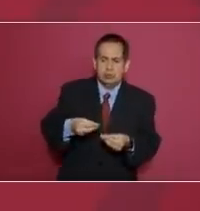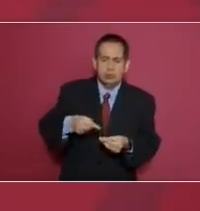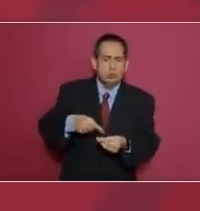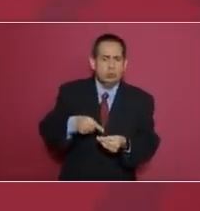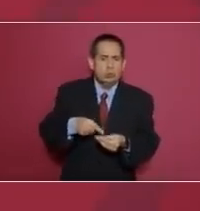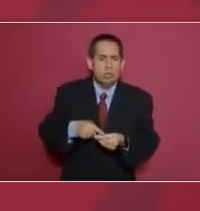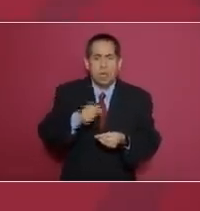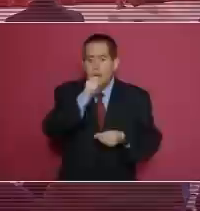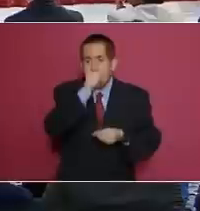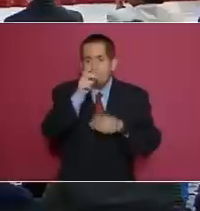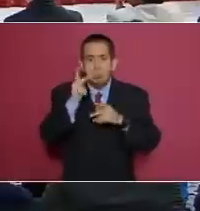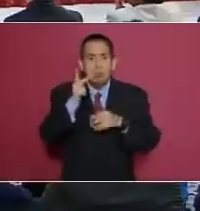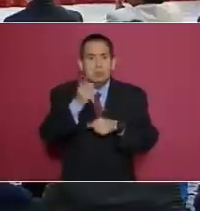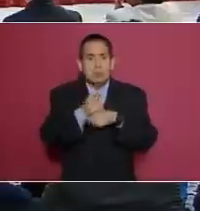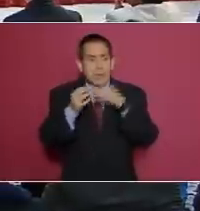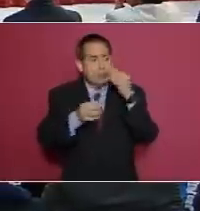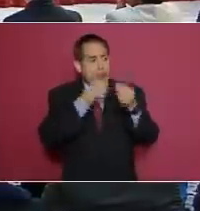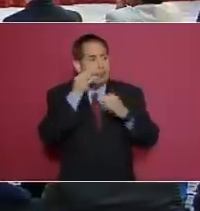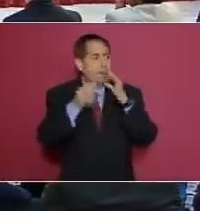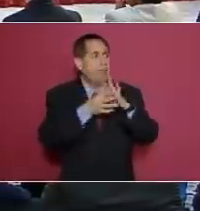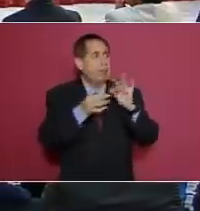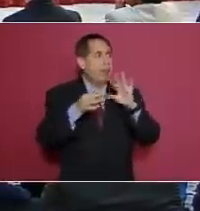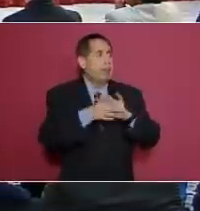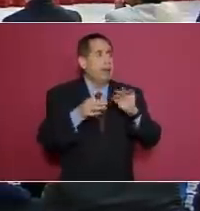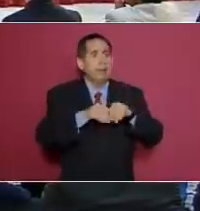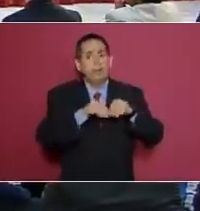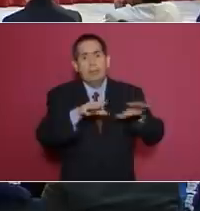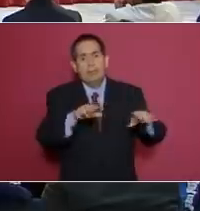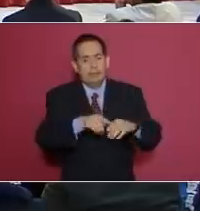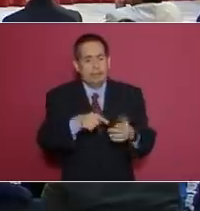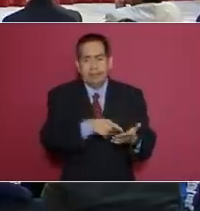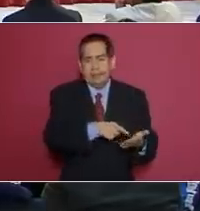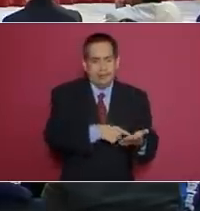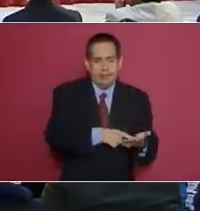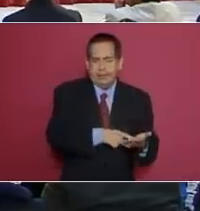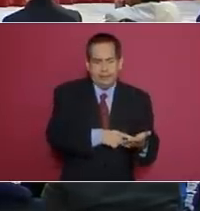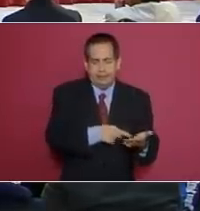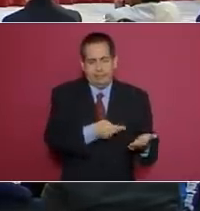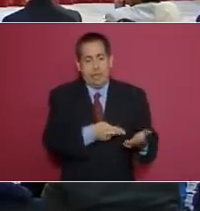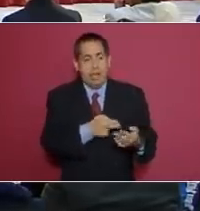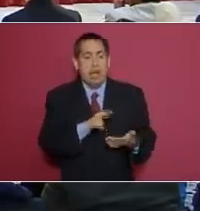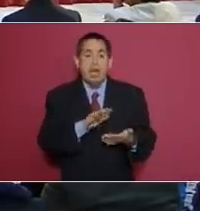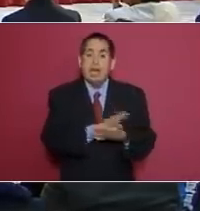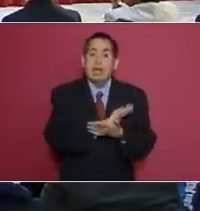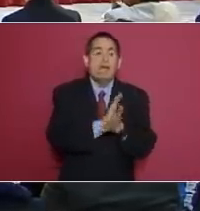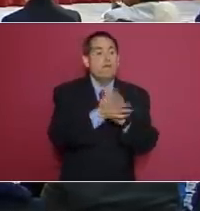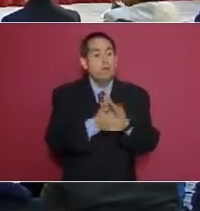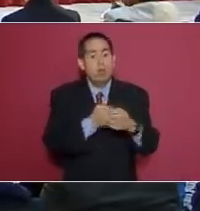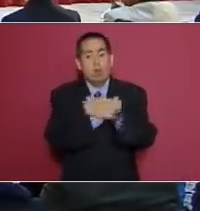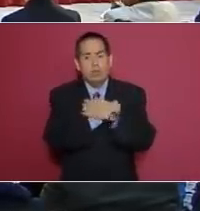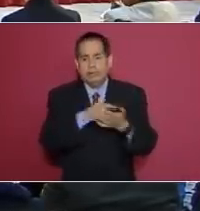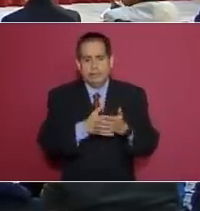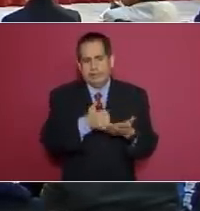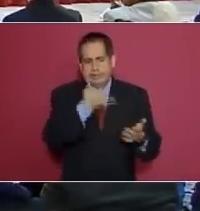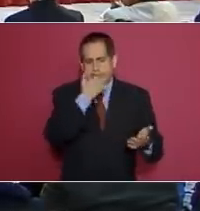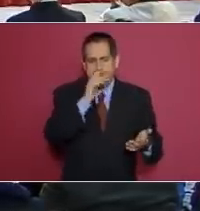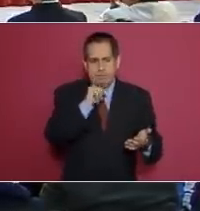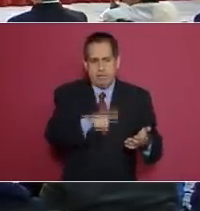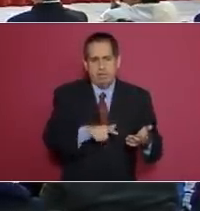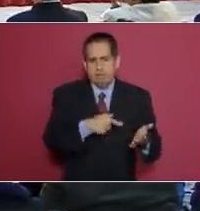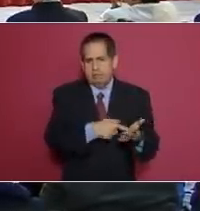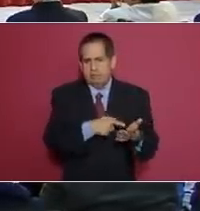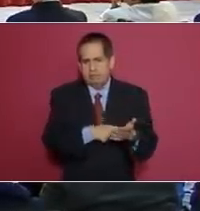en publicidad para promover la mal llamada reforma educativa. Además, ya se